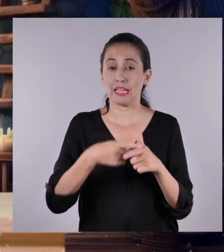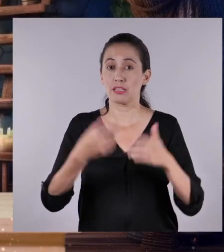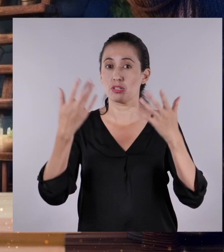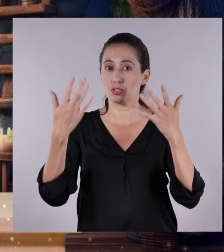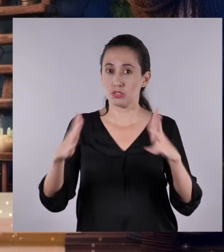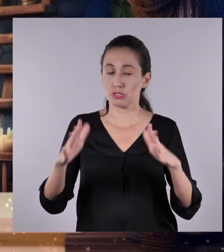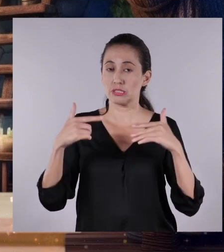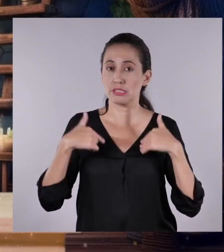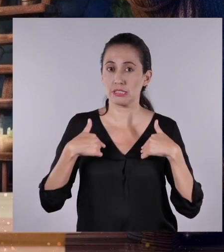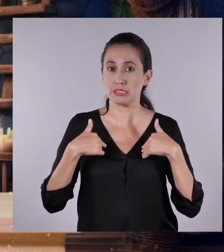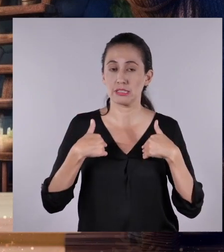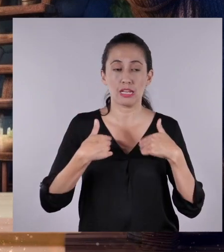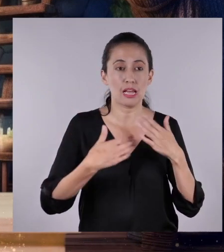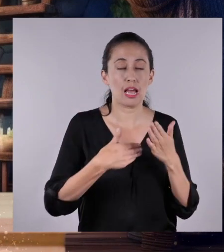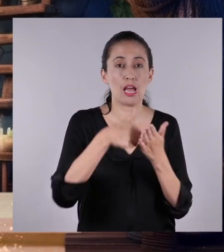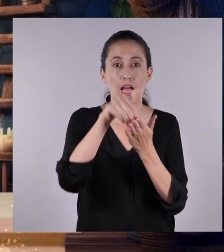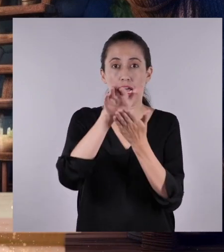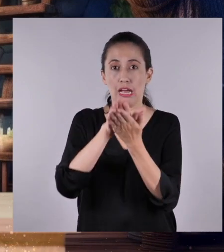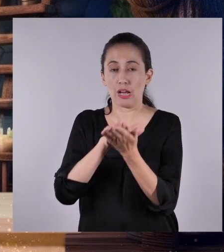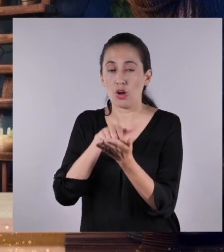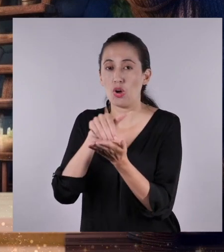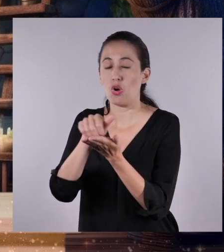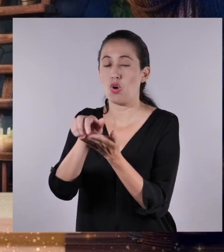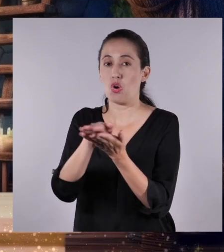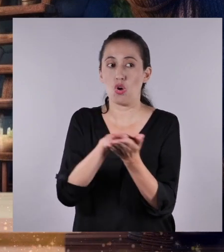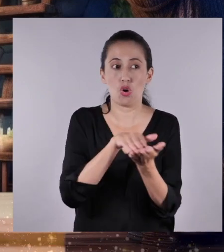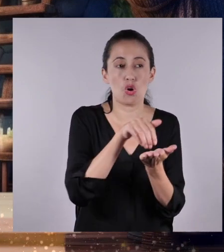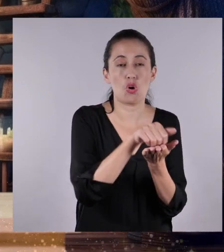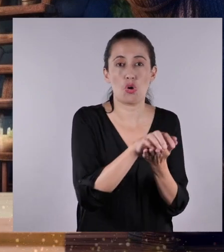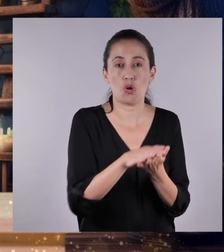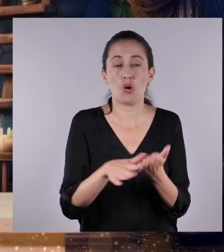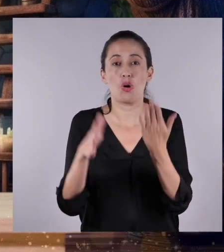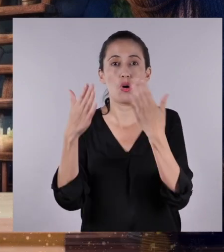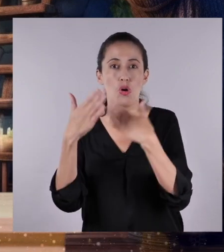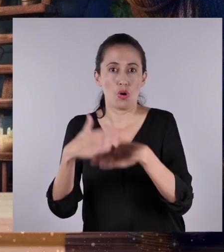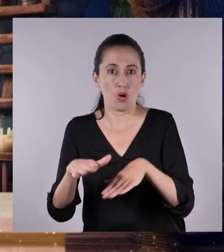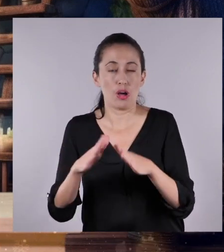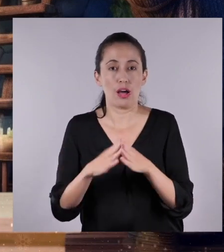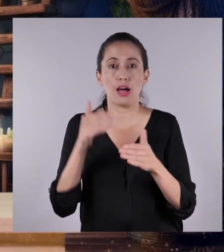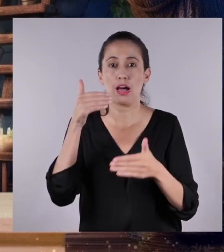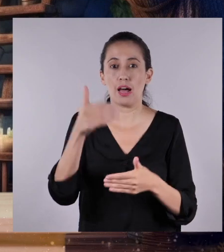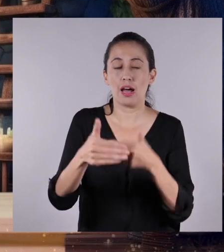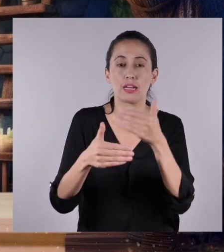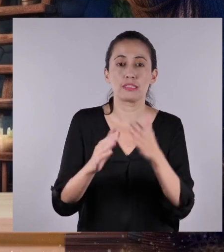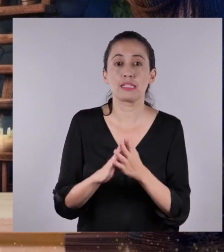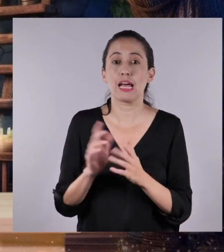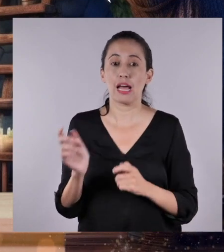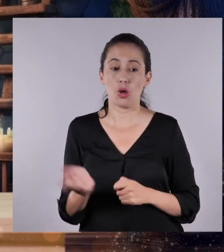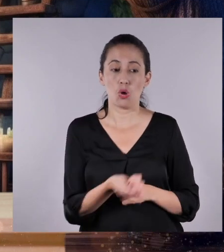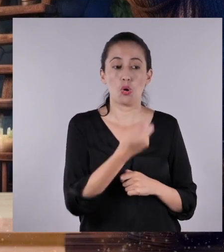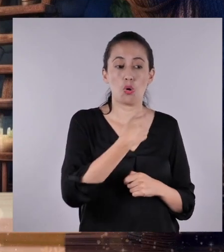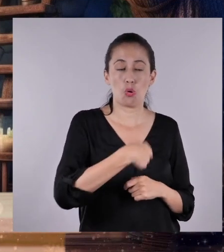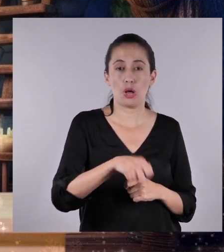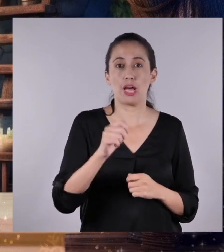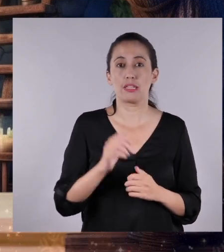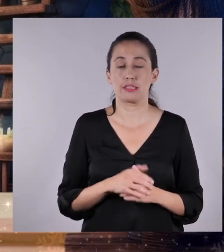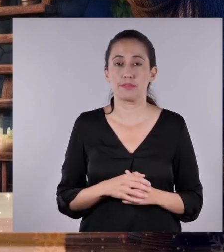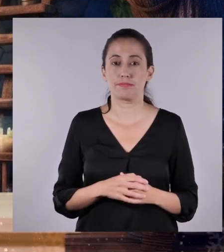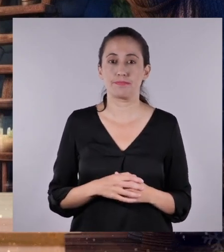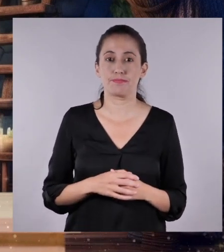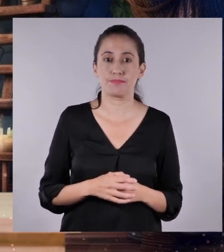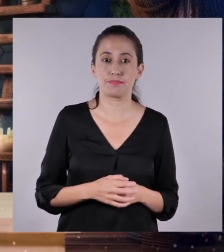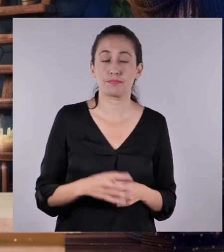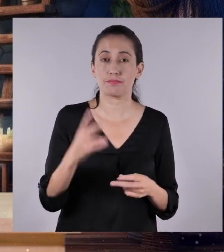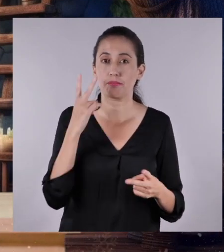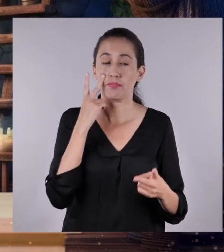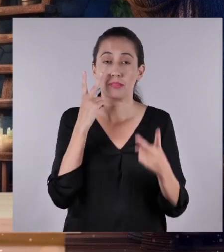Entonces, ahora los vamos a ir decorando. Y mientras hago, quiero contarte un poco acerca de Andrés Gómez. A ver, cuéntame un poco